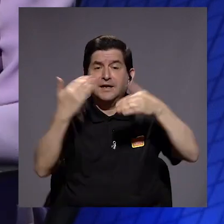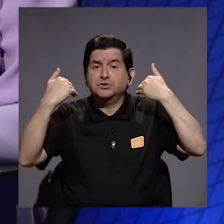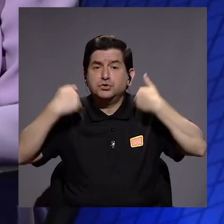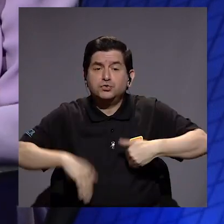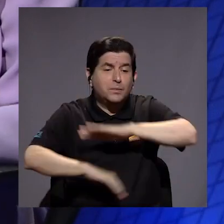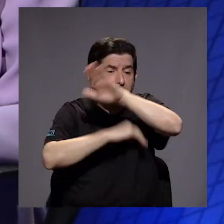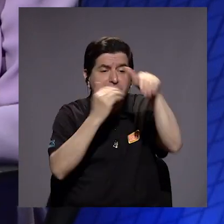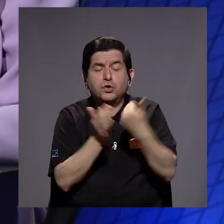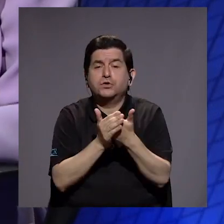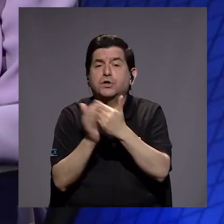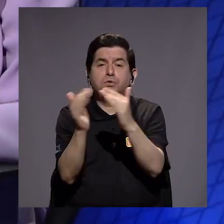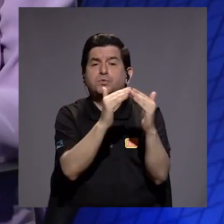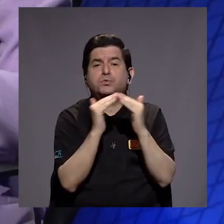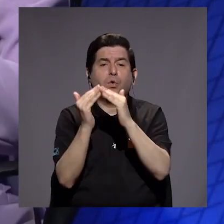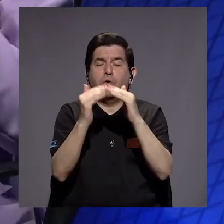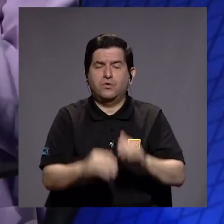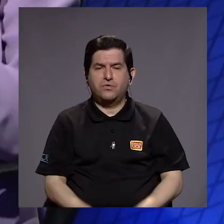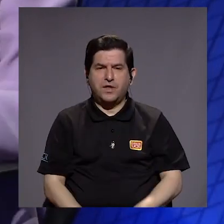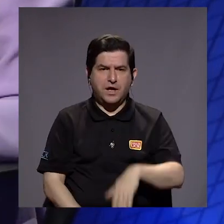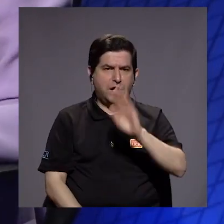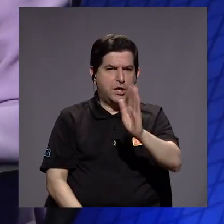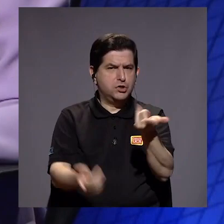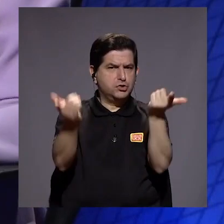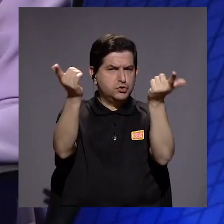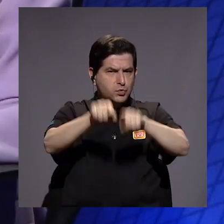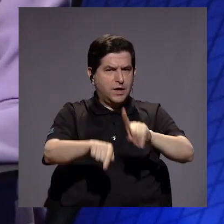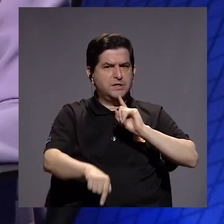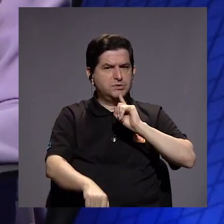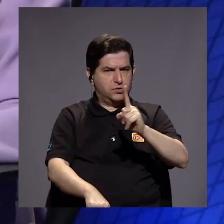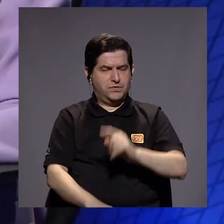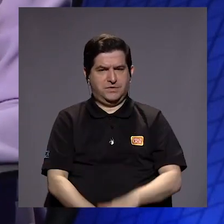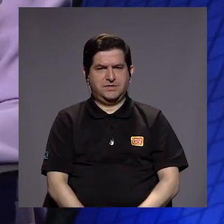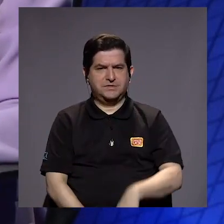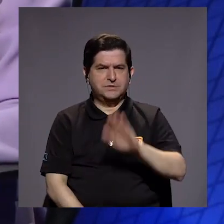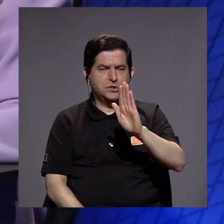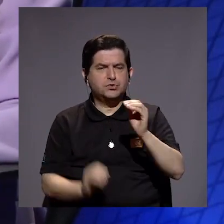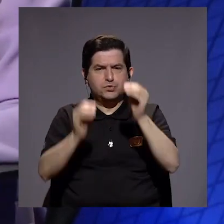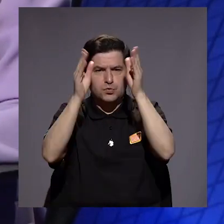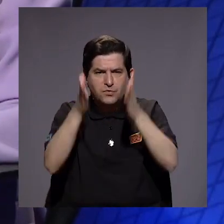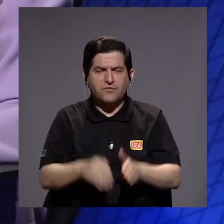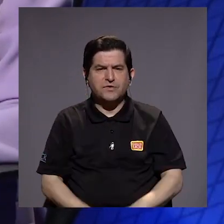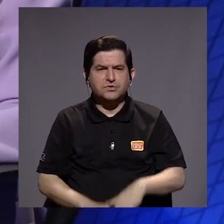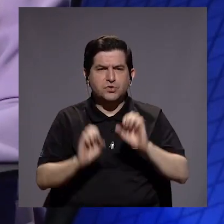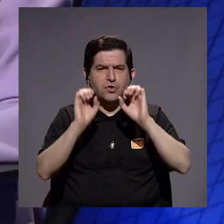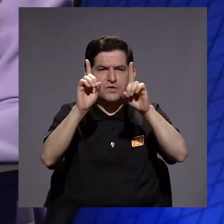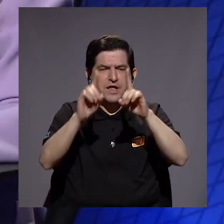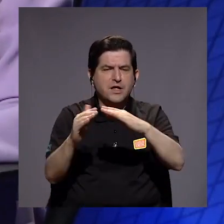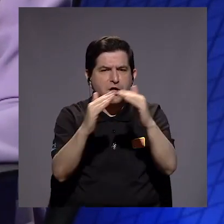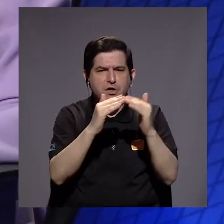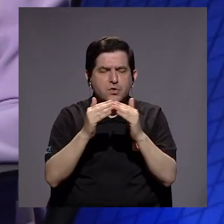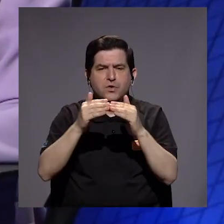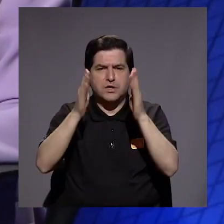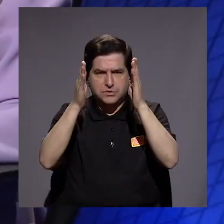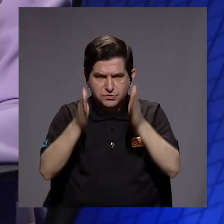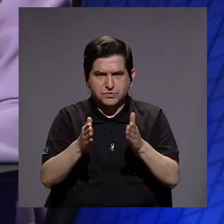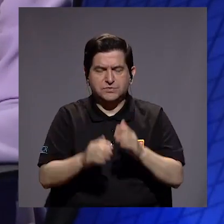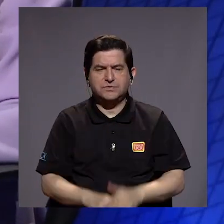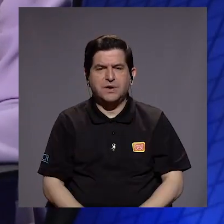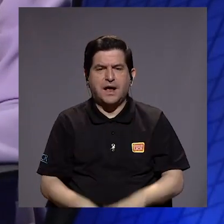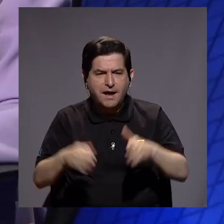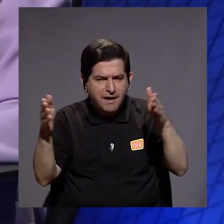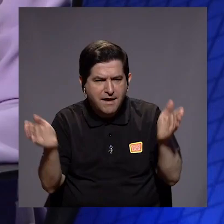los derechos humanos de todas las poblaciones. En su caso, menciona que fue su profesor de educación cívica quien